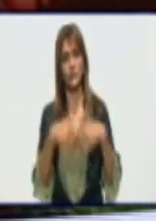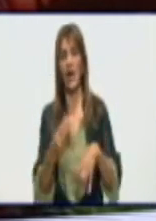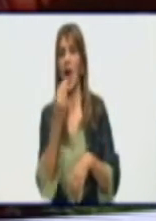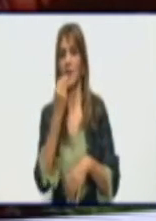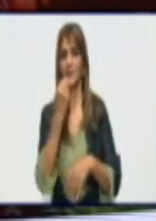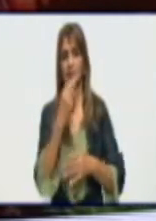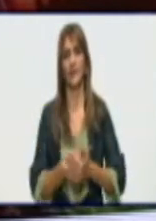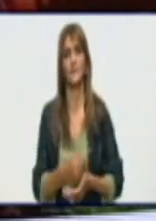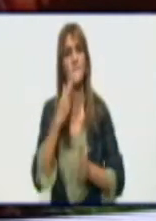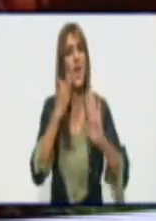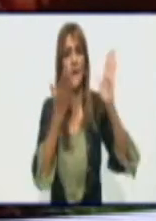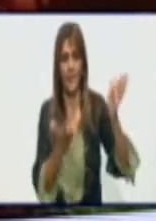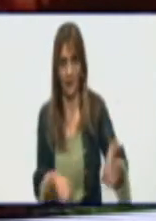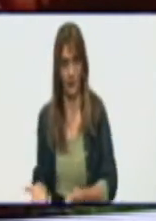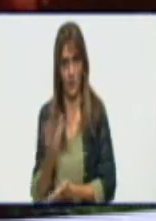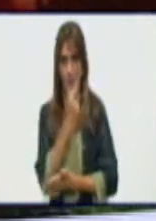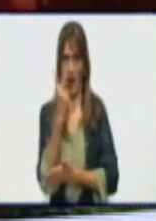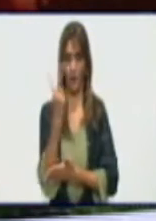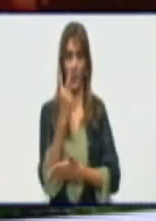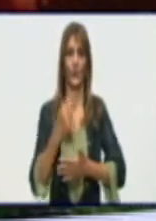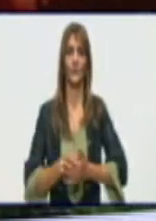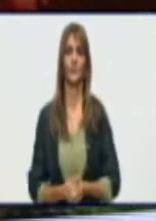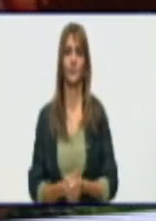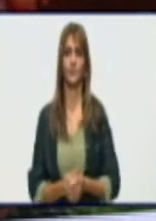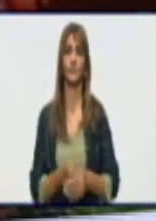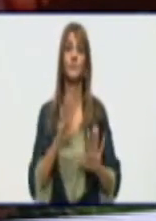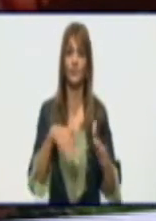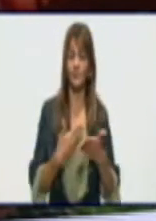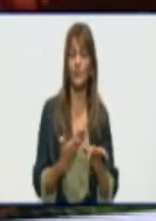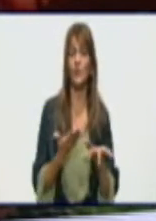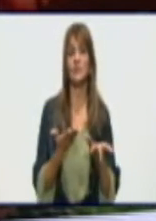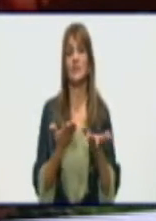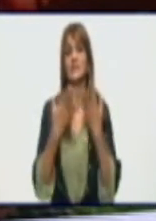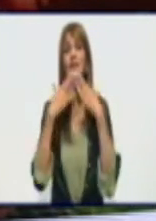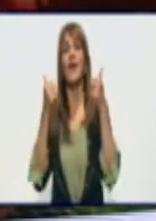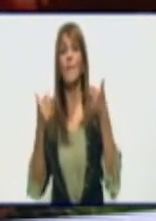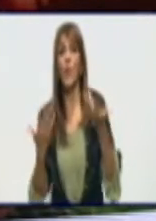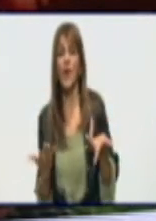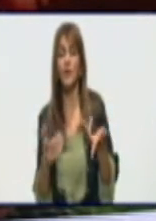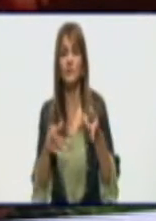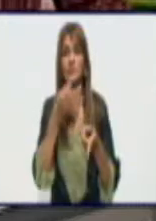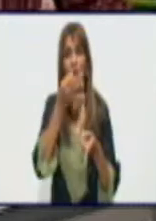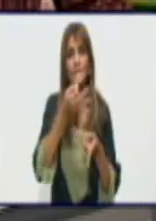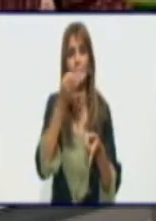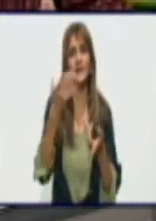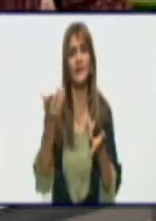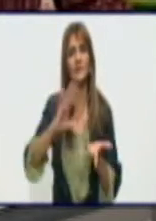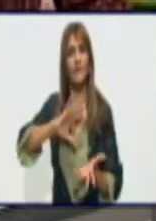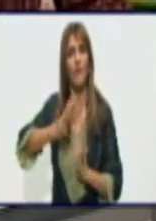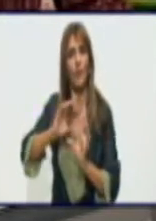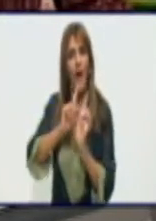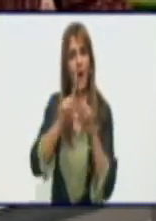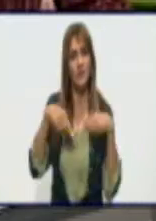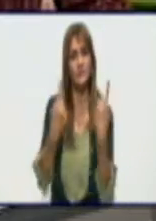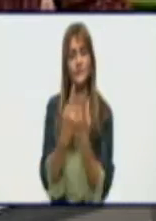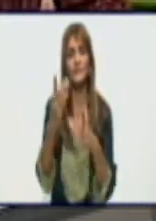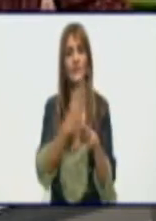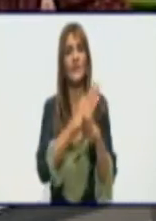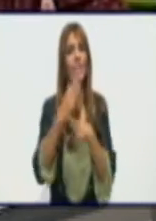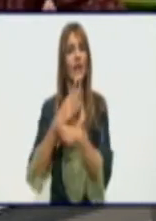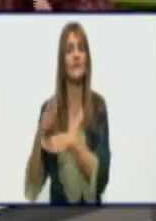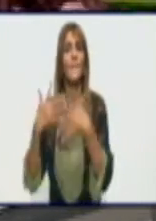gracias. Bueno, Jorge, sería bueno una panorámica general de cómo marcha en estos momentos las diferentes producciones de